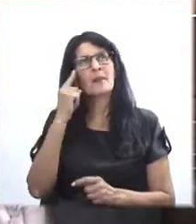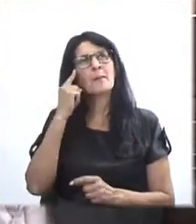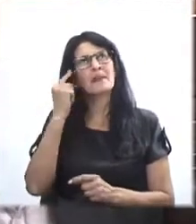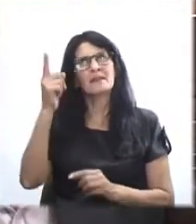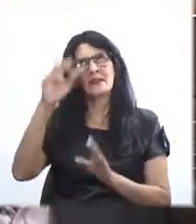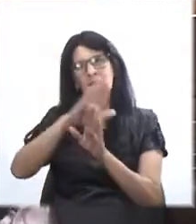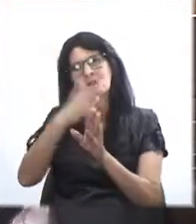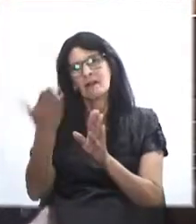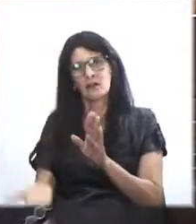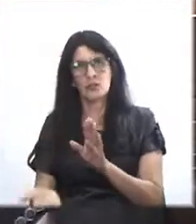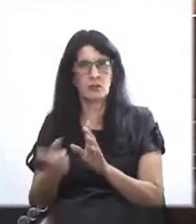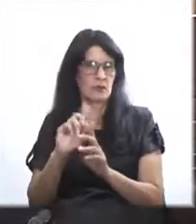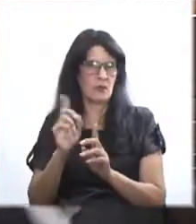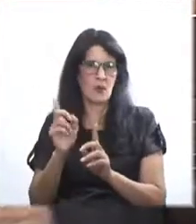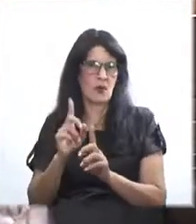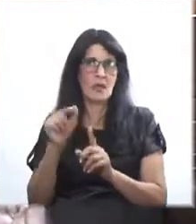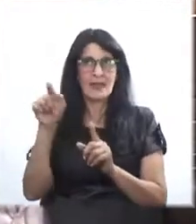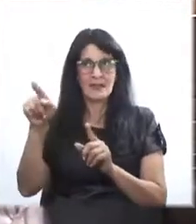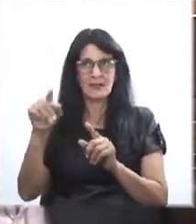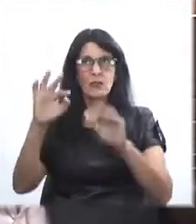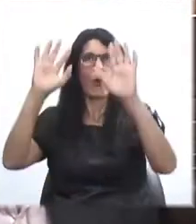muro de Berlín lo derrumbaron.